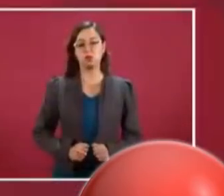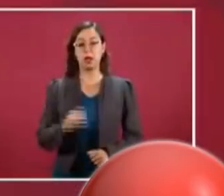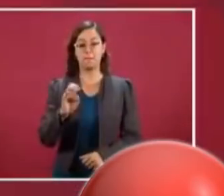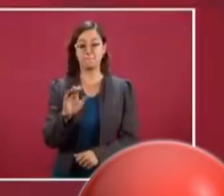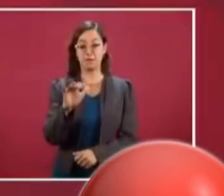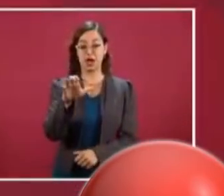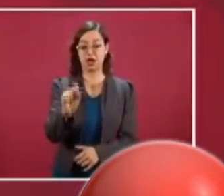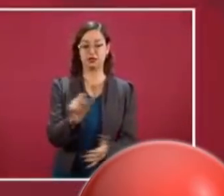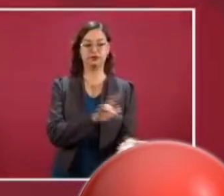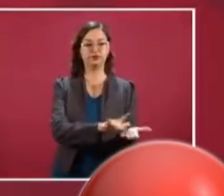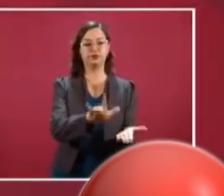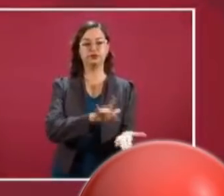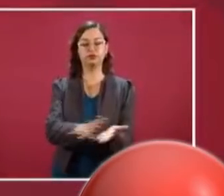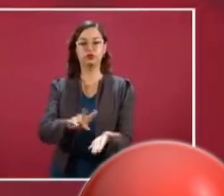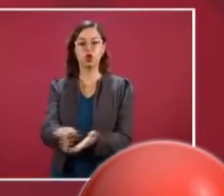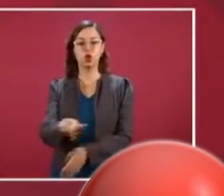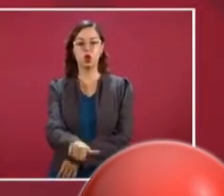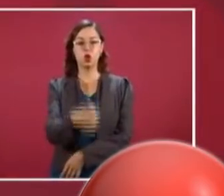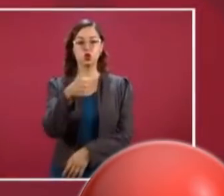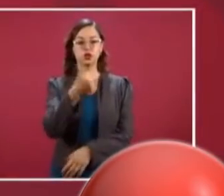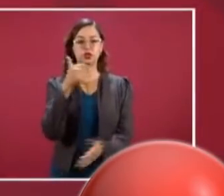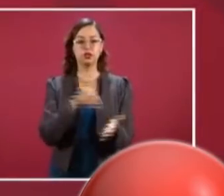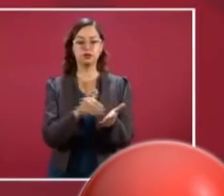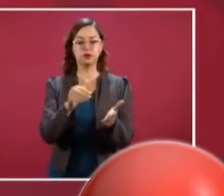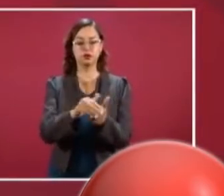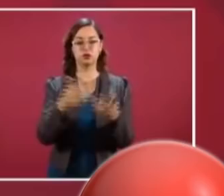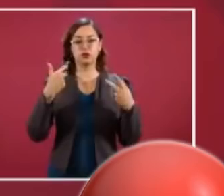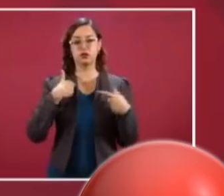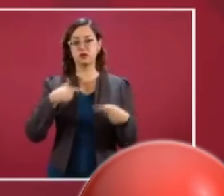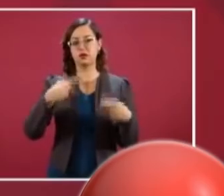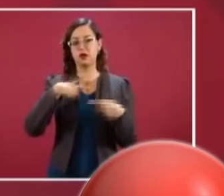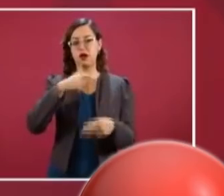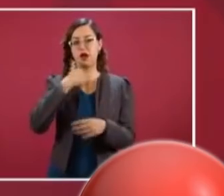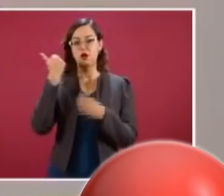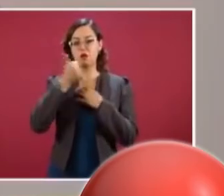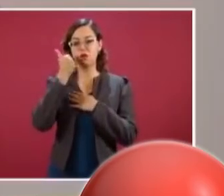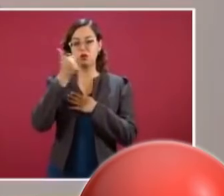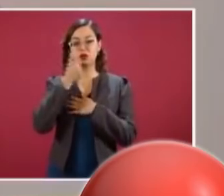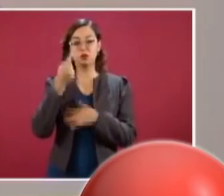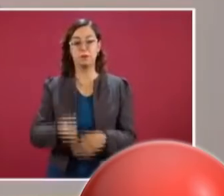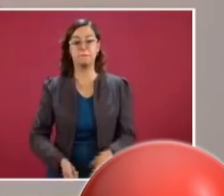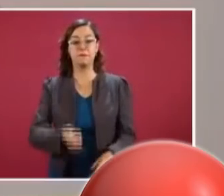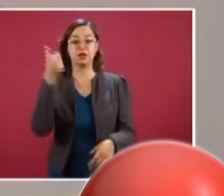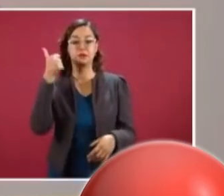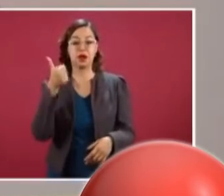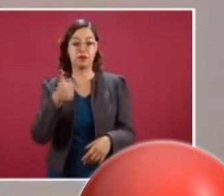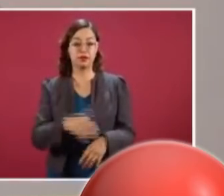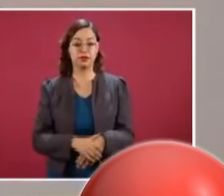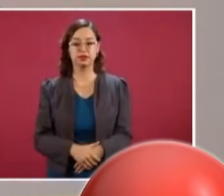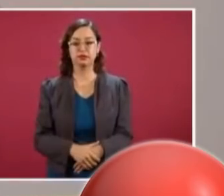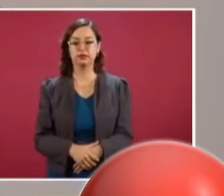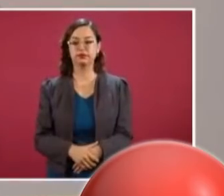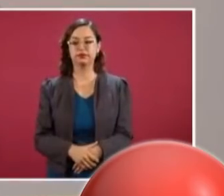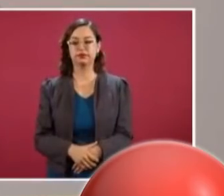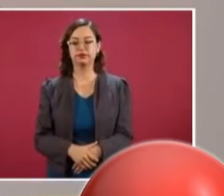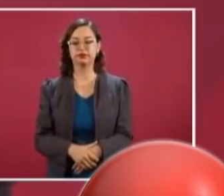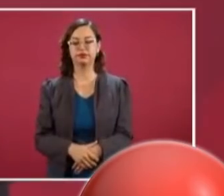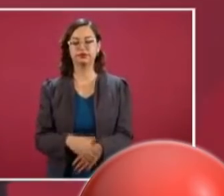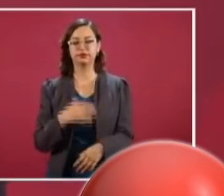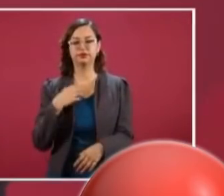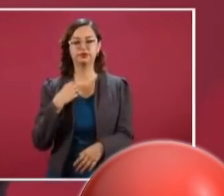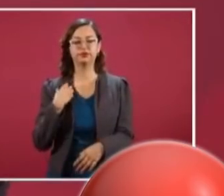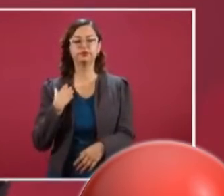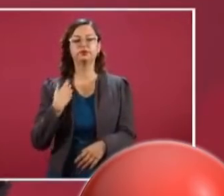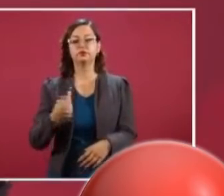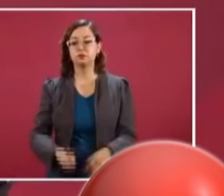para 11 millones de estudiantes, como nunca se había hecho en la